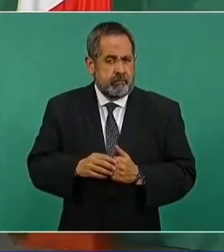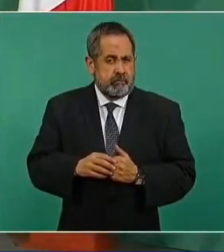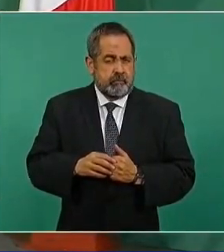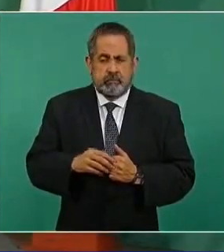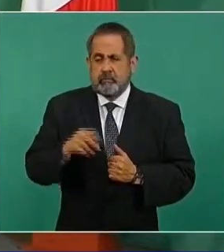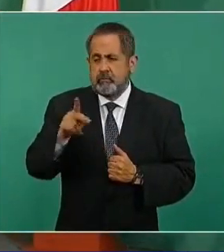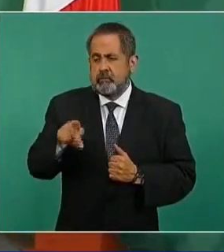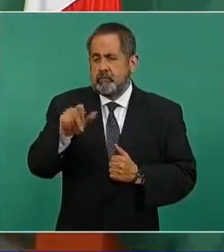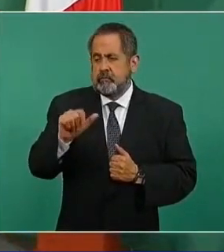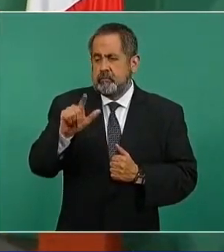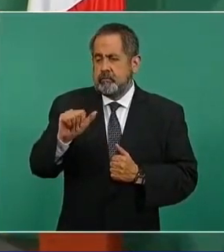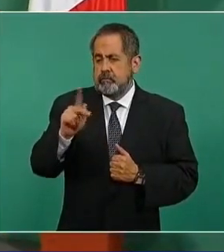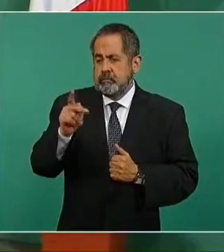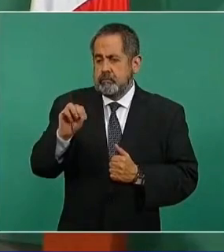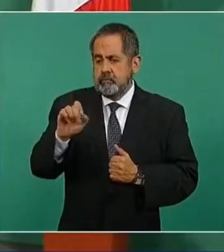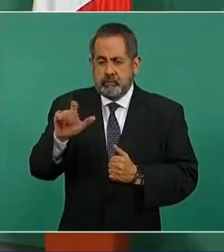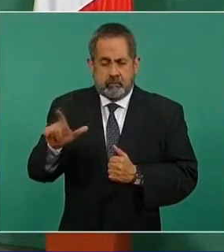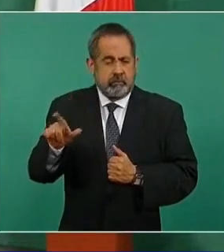Calakmul,